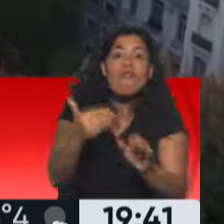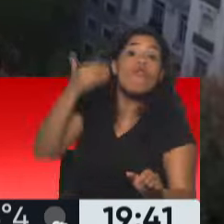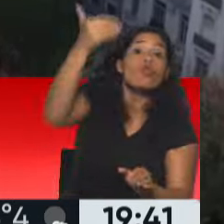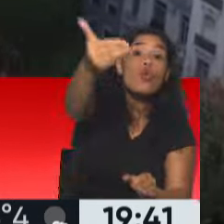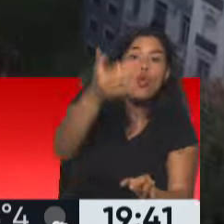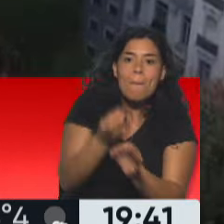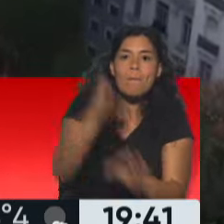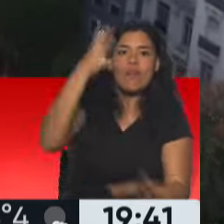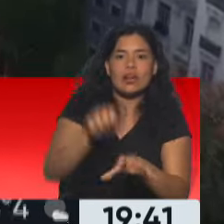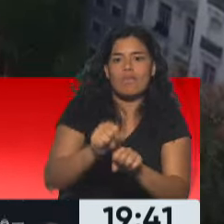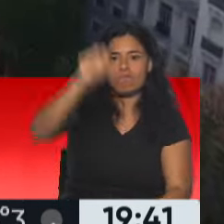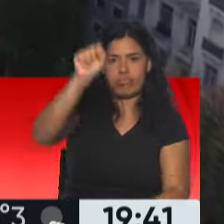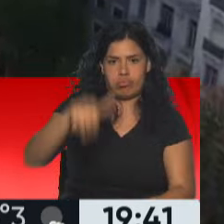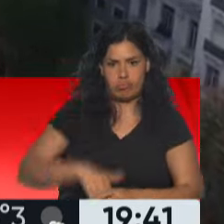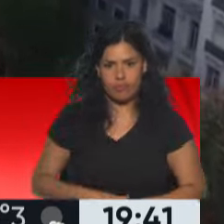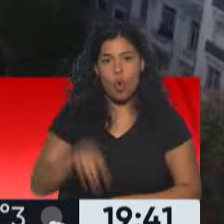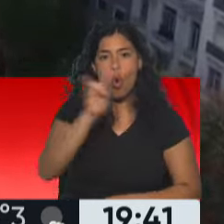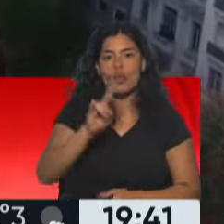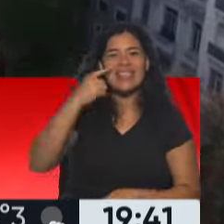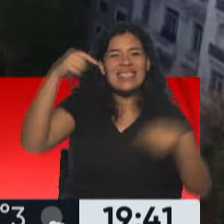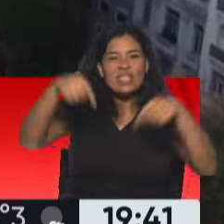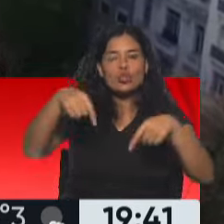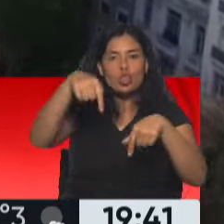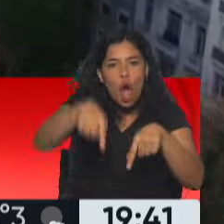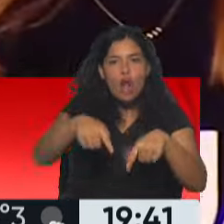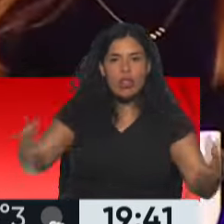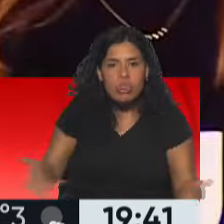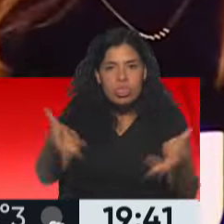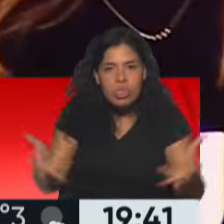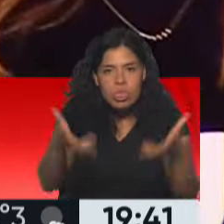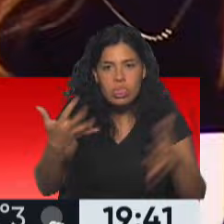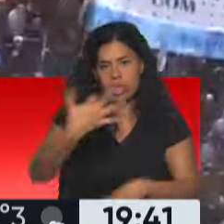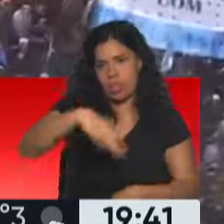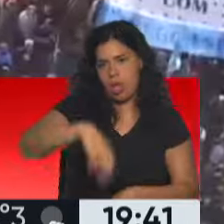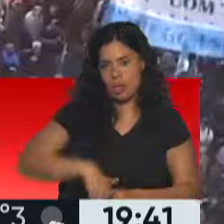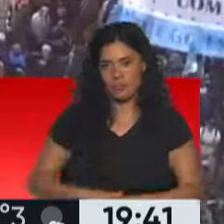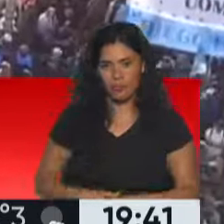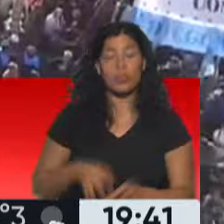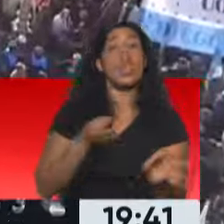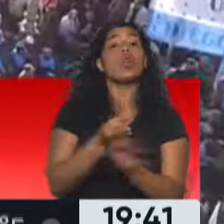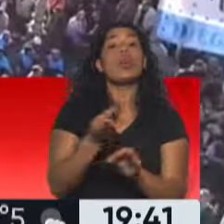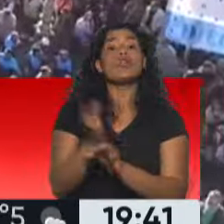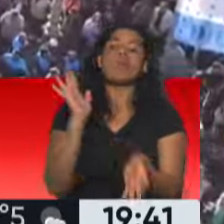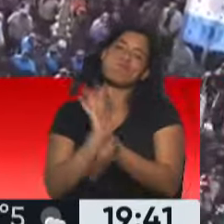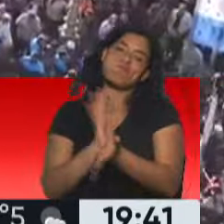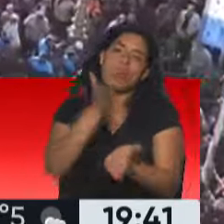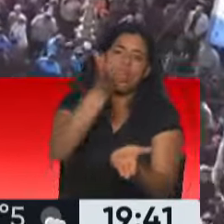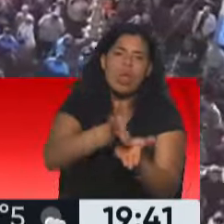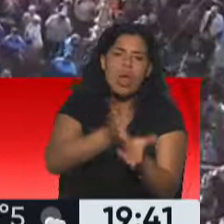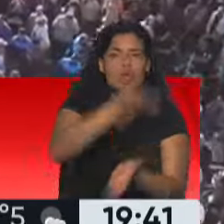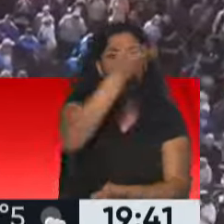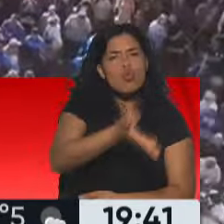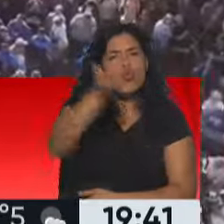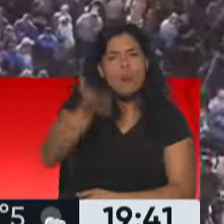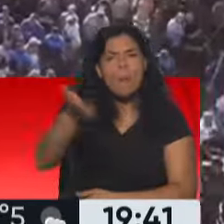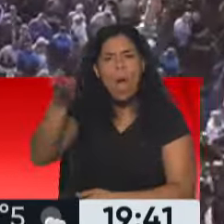la institución que lo hace posible. La educación es un derecho humano que se alza